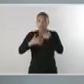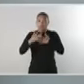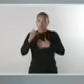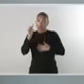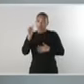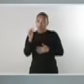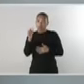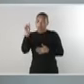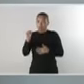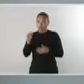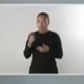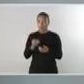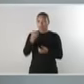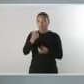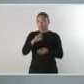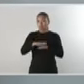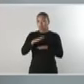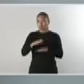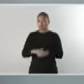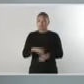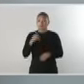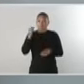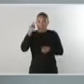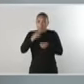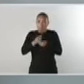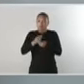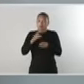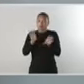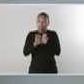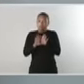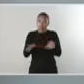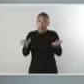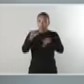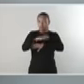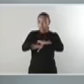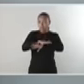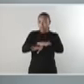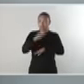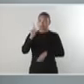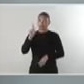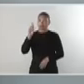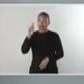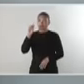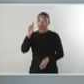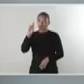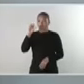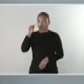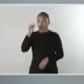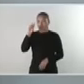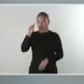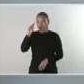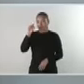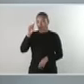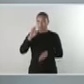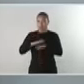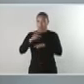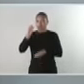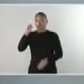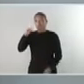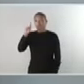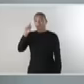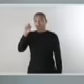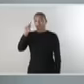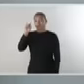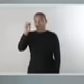a cambio de ello mejoraremos las condiciones que Eleven la productividad y competitividad de sus empresas vamos